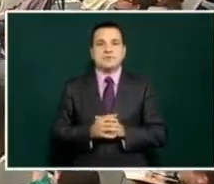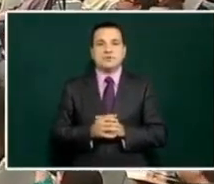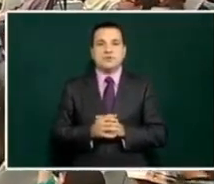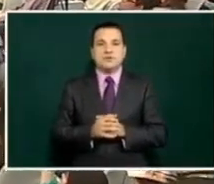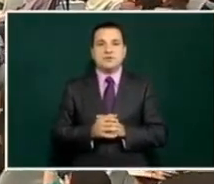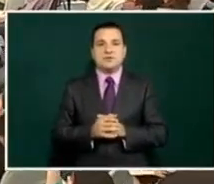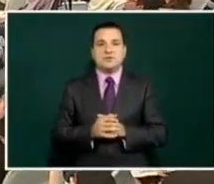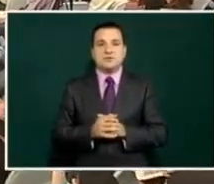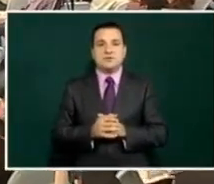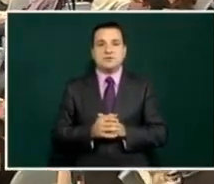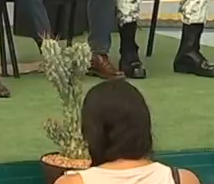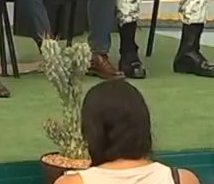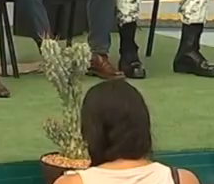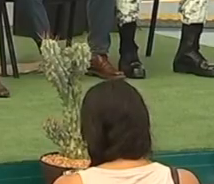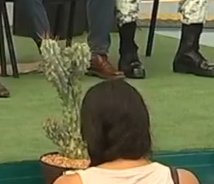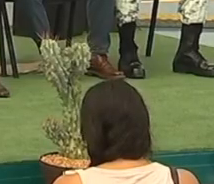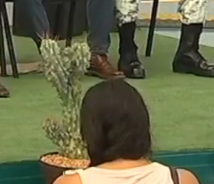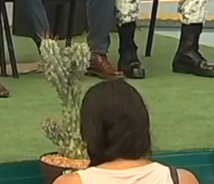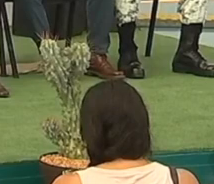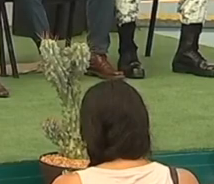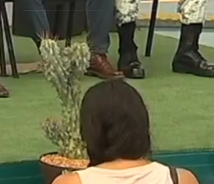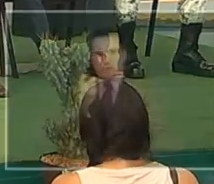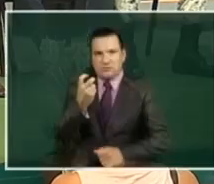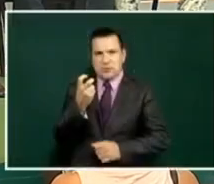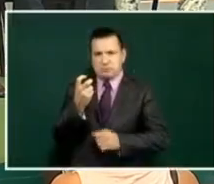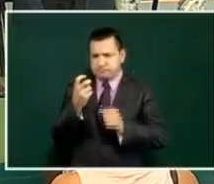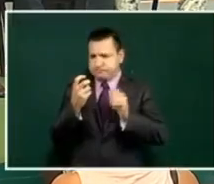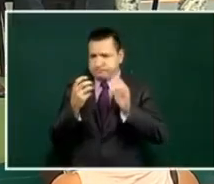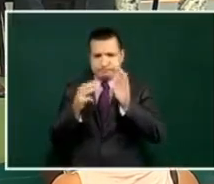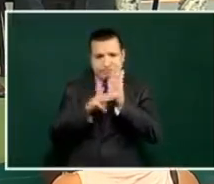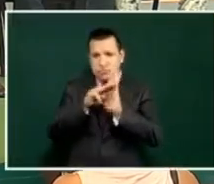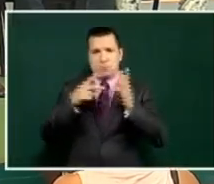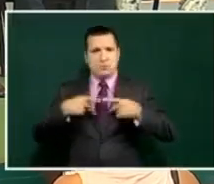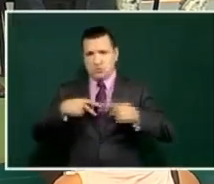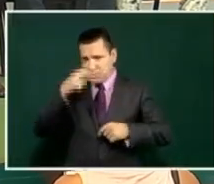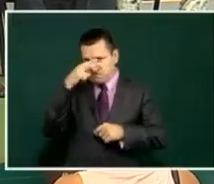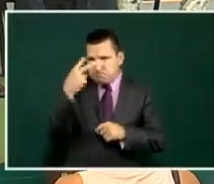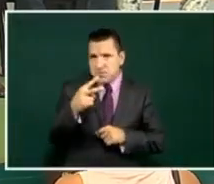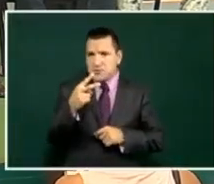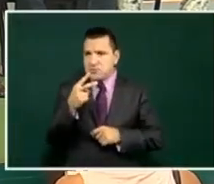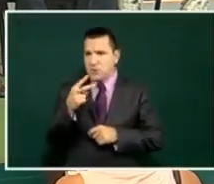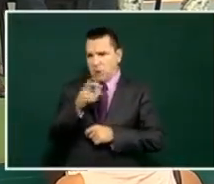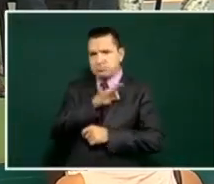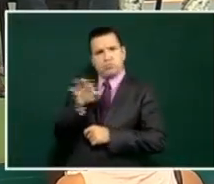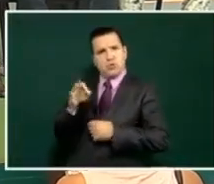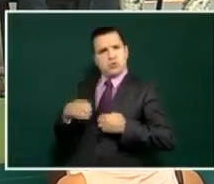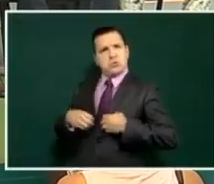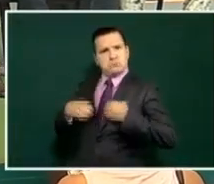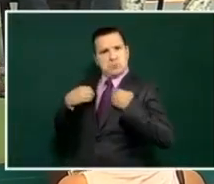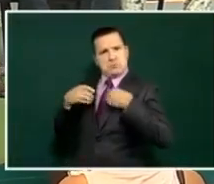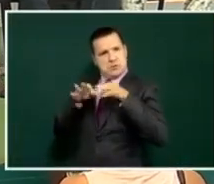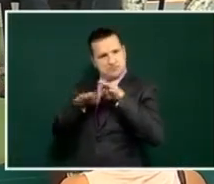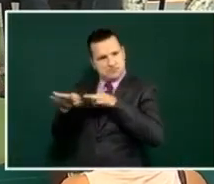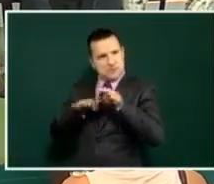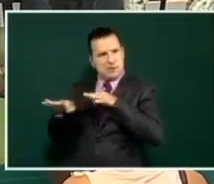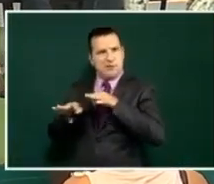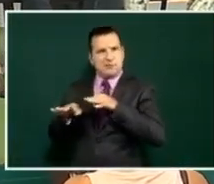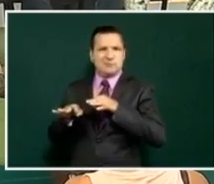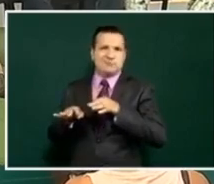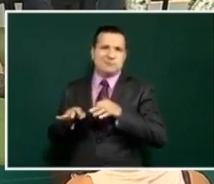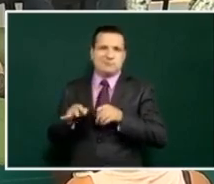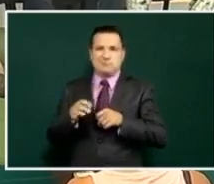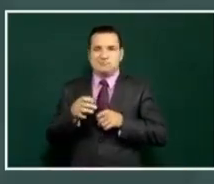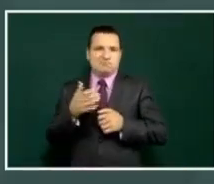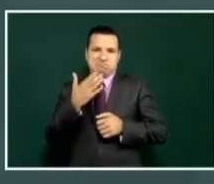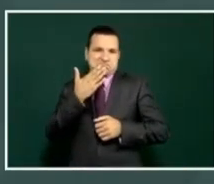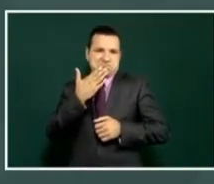lugar 27 en incidencia delictiva a nivel nacional, el homicidio doloso se ha convertido en un reto importante, ya que